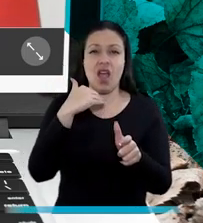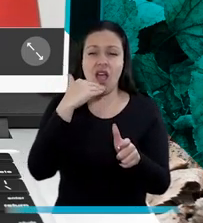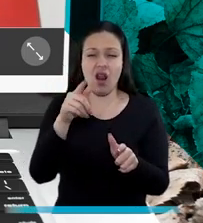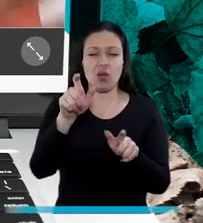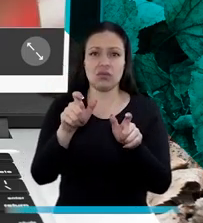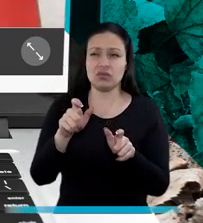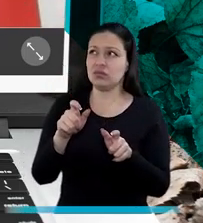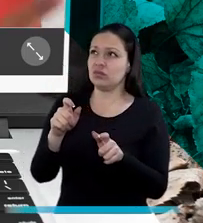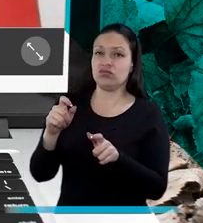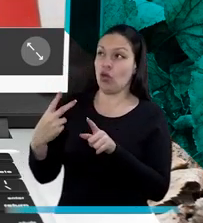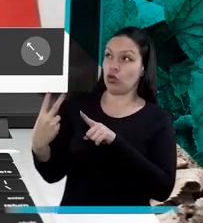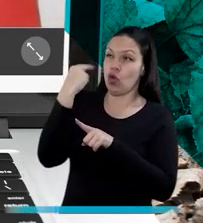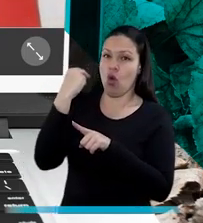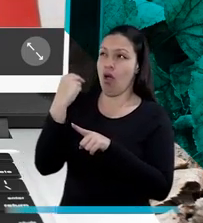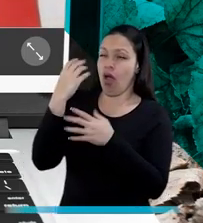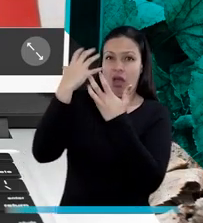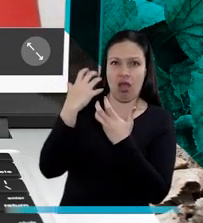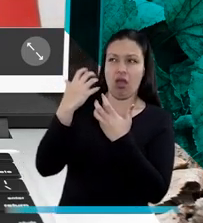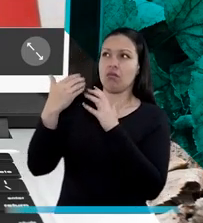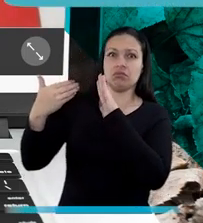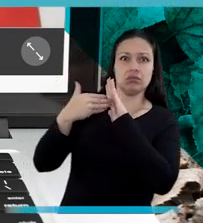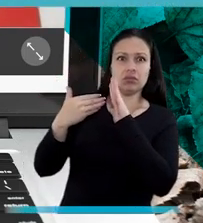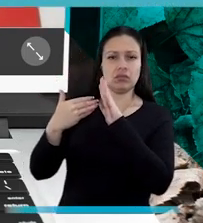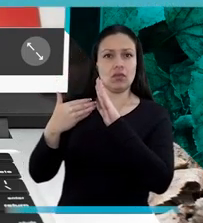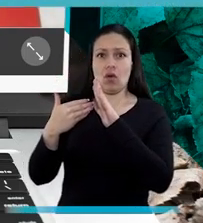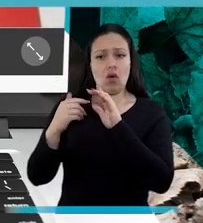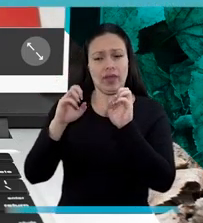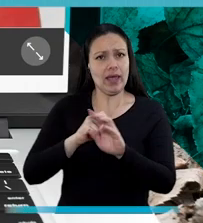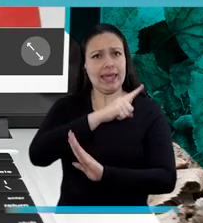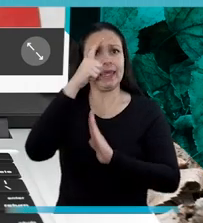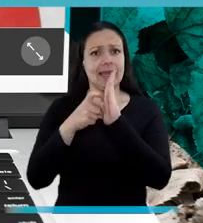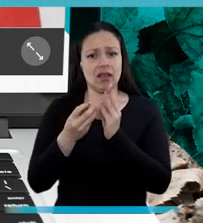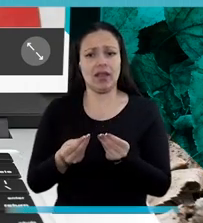le atropelle, para que a ninguna persona le nieguen lo que le corresponde, para que pueda acceder